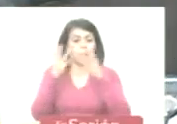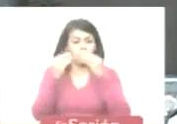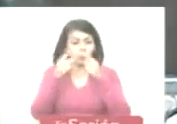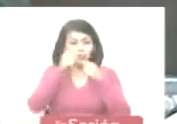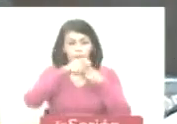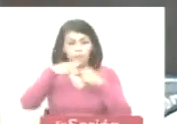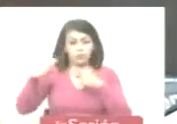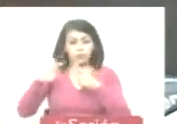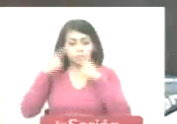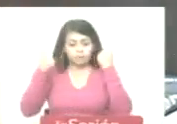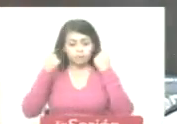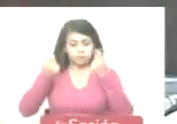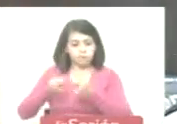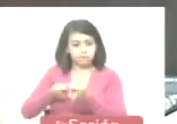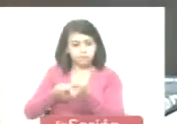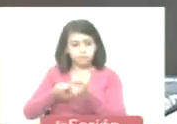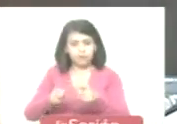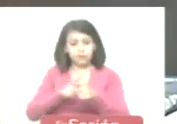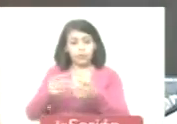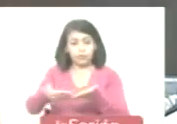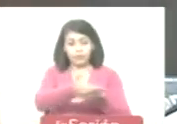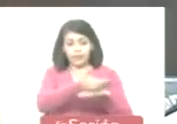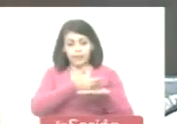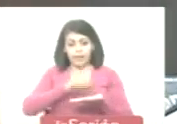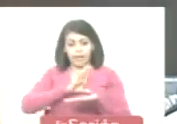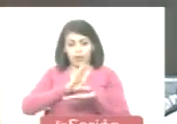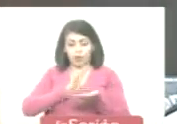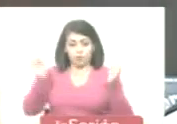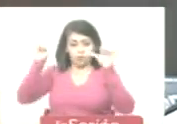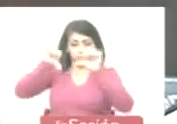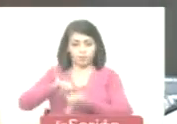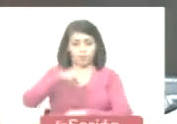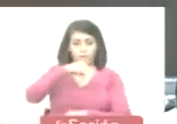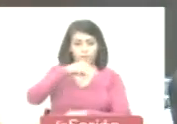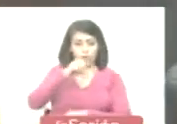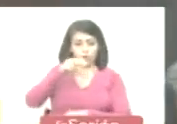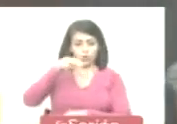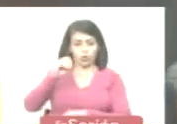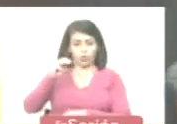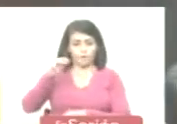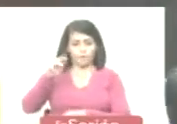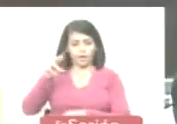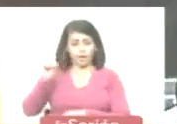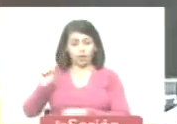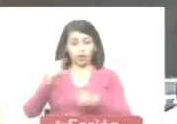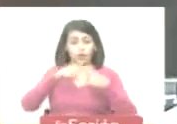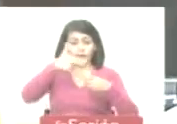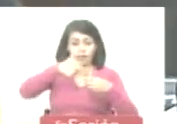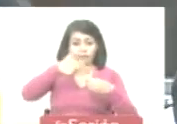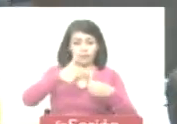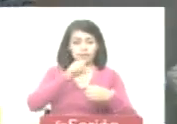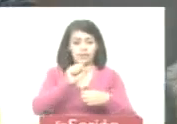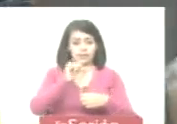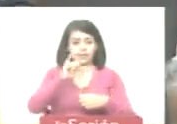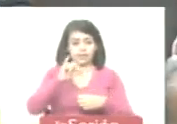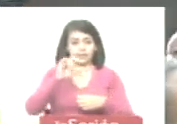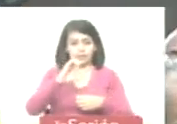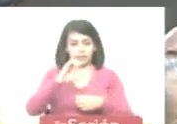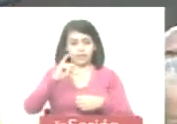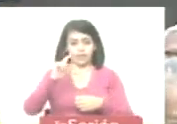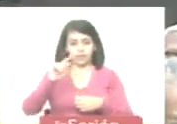esos promotores de ese secuestro, promotores del desastre en Monómeros, promotores del desastre en Sigo, promotores de esa barbarie,